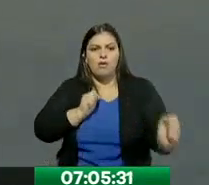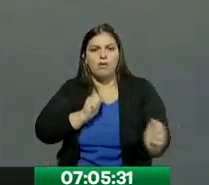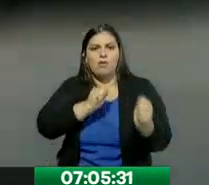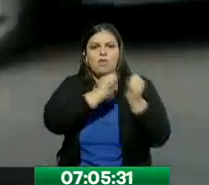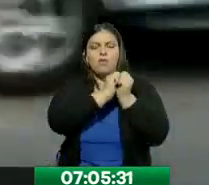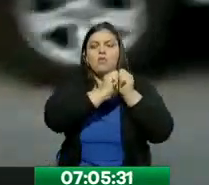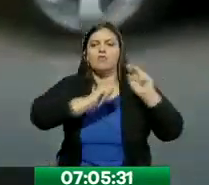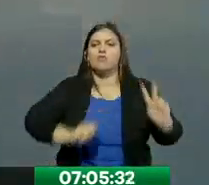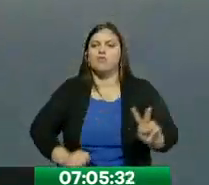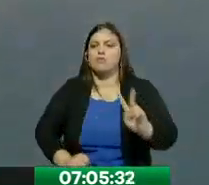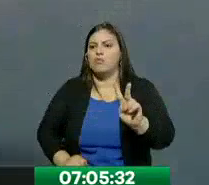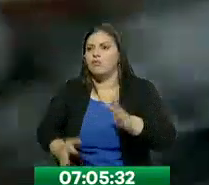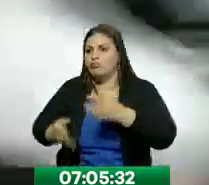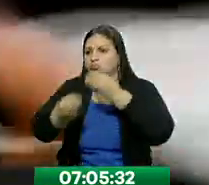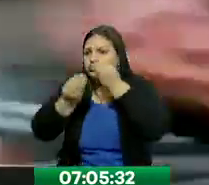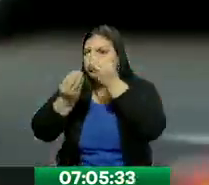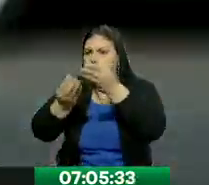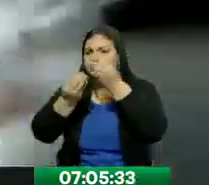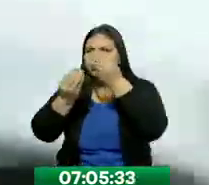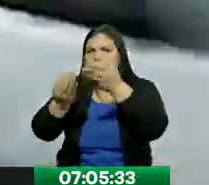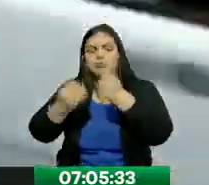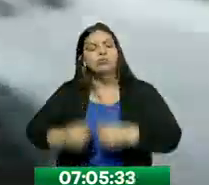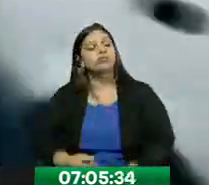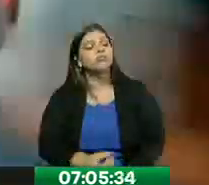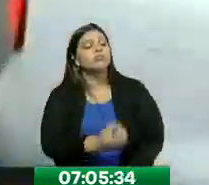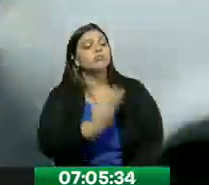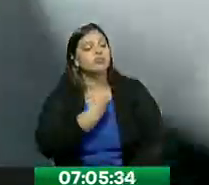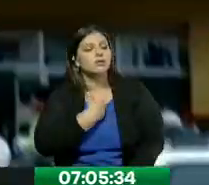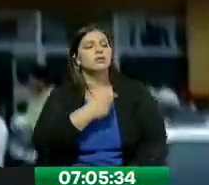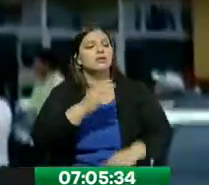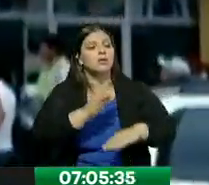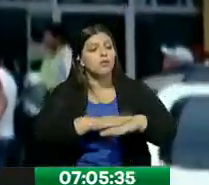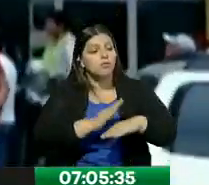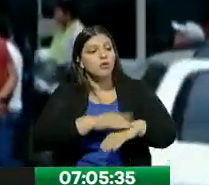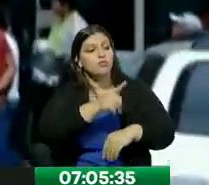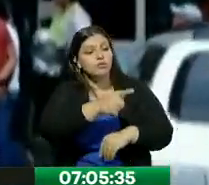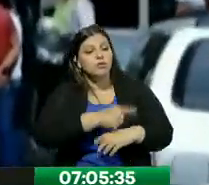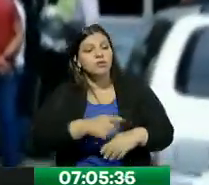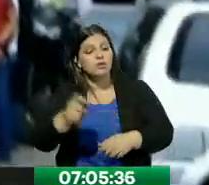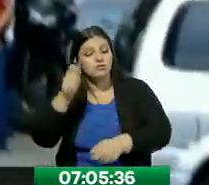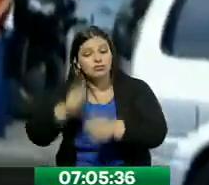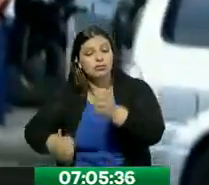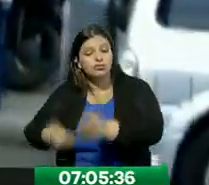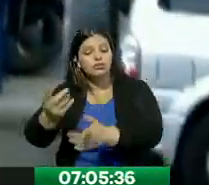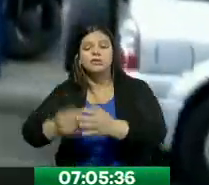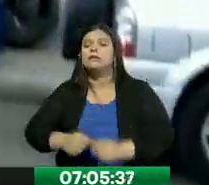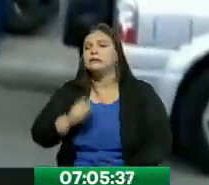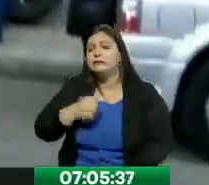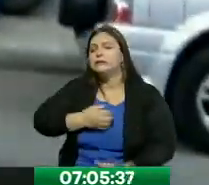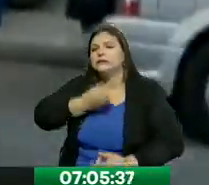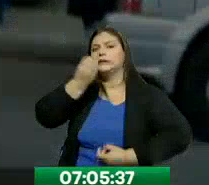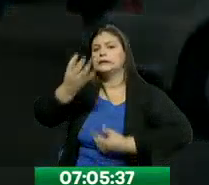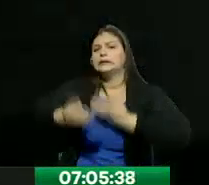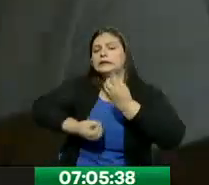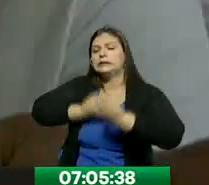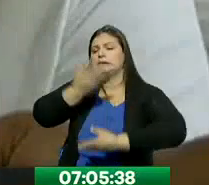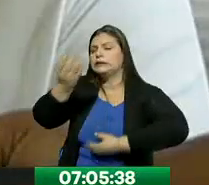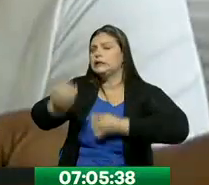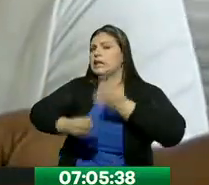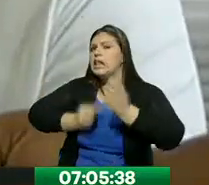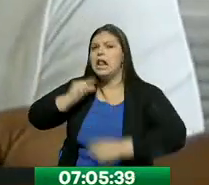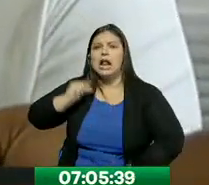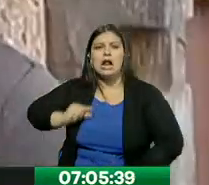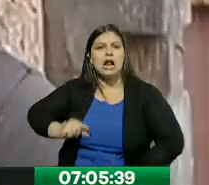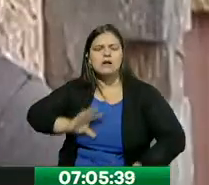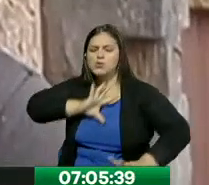la orden de detención con fines de investigación, porque todos los indicios que se habían recopilado dan a que él es el autor directo del hecho